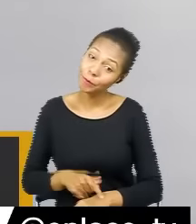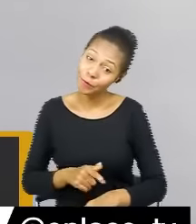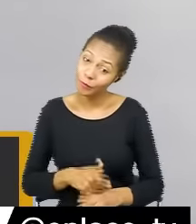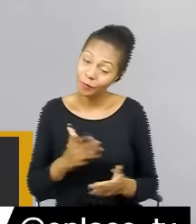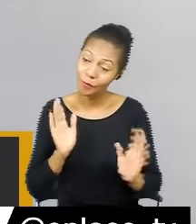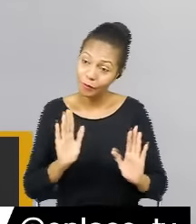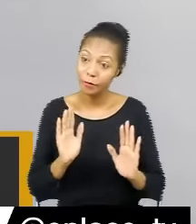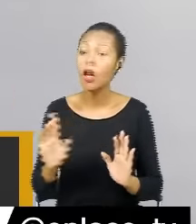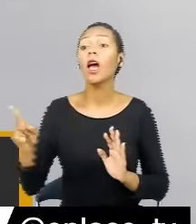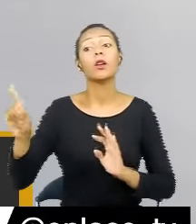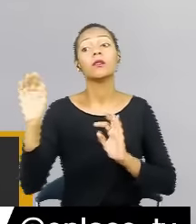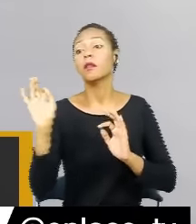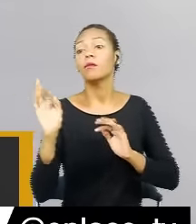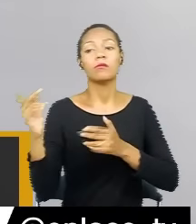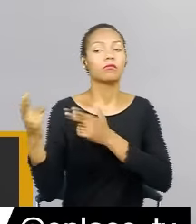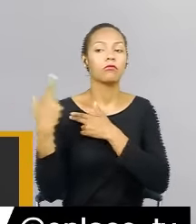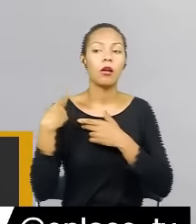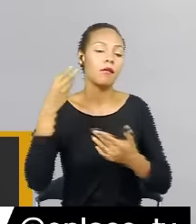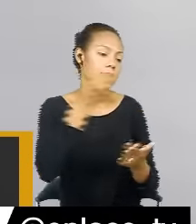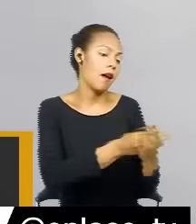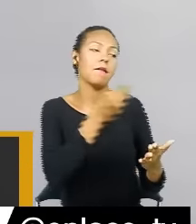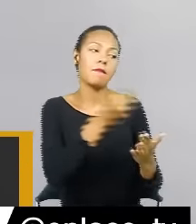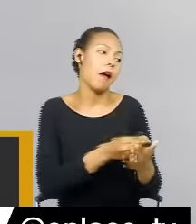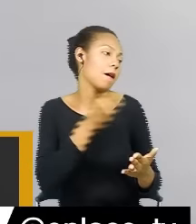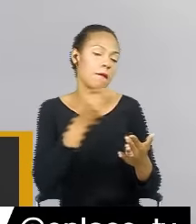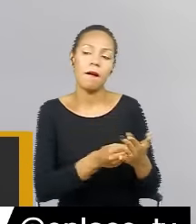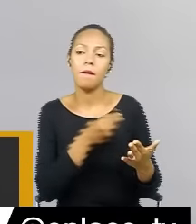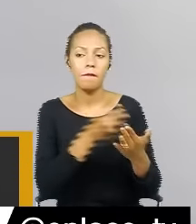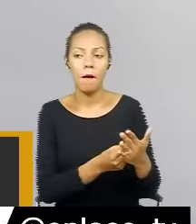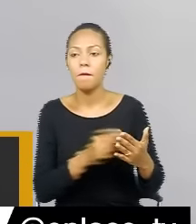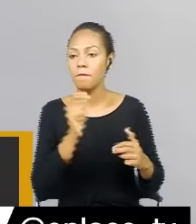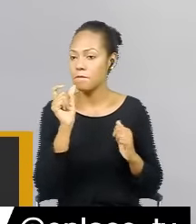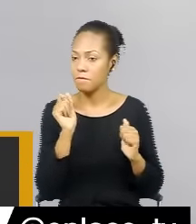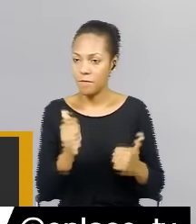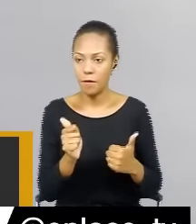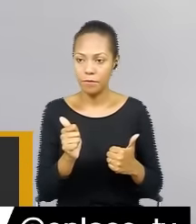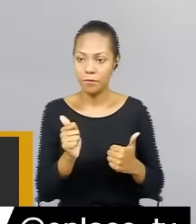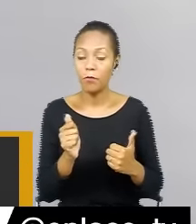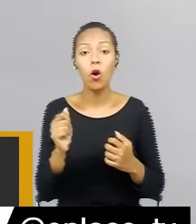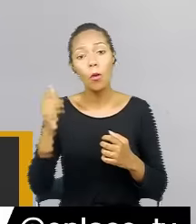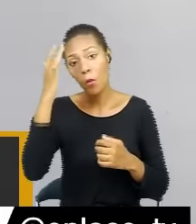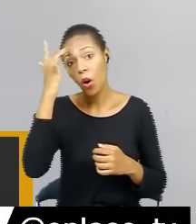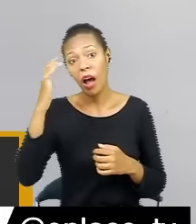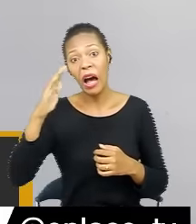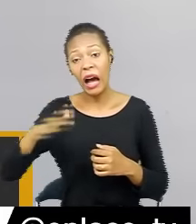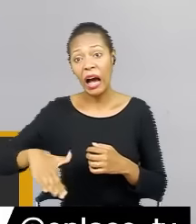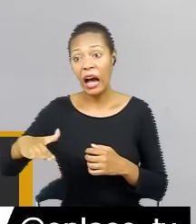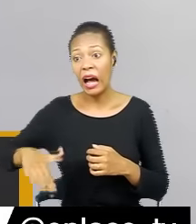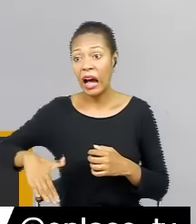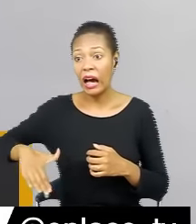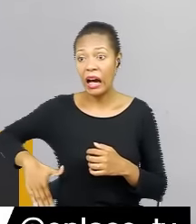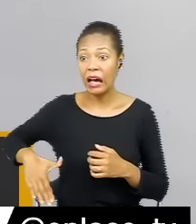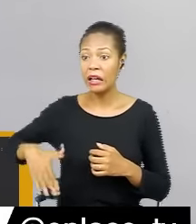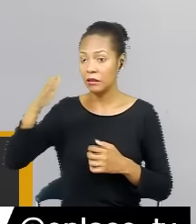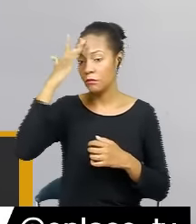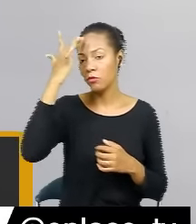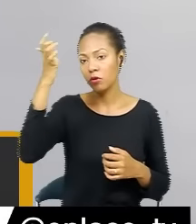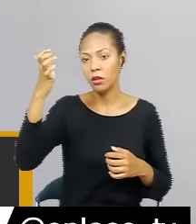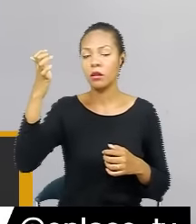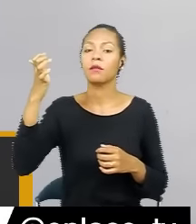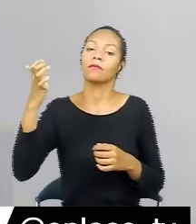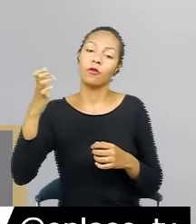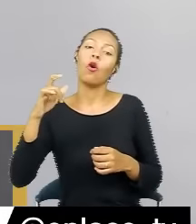muy responsables en los pagos porque realmente el atraso se dio fue en una dificultad que tuvimos fue en el mes de julio y agosto. Ya no tenemos